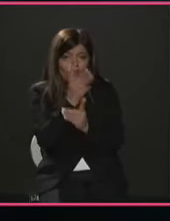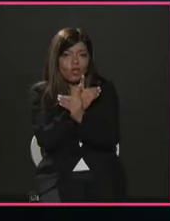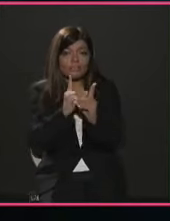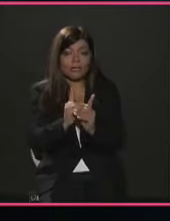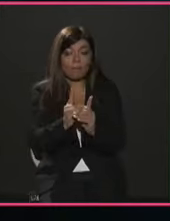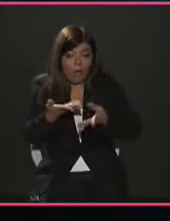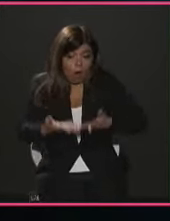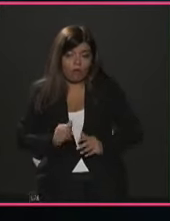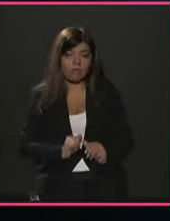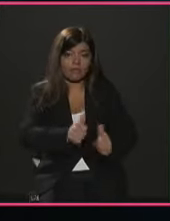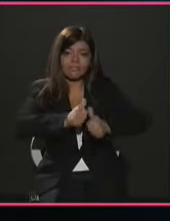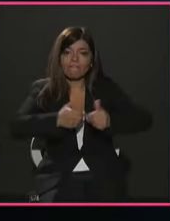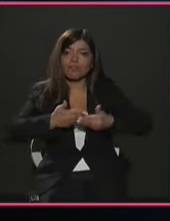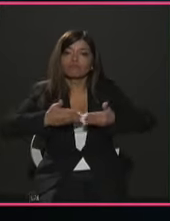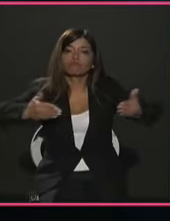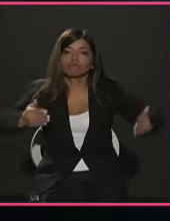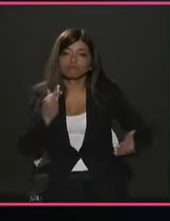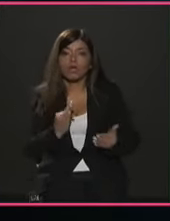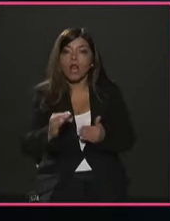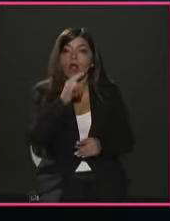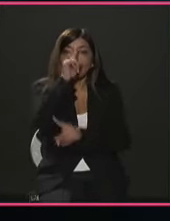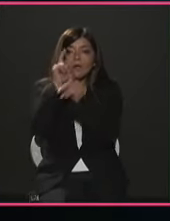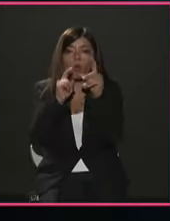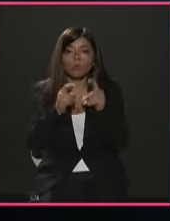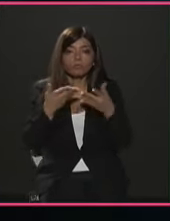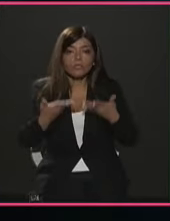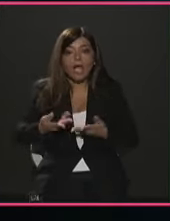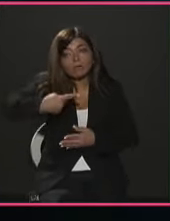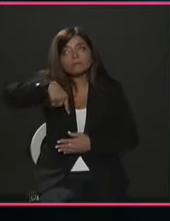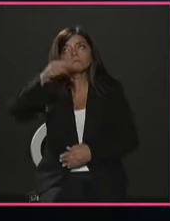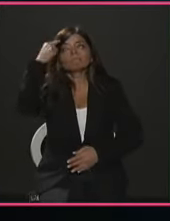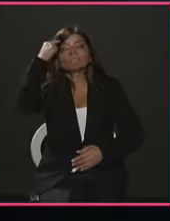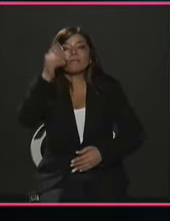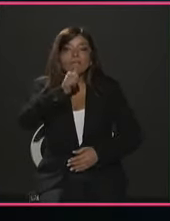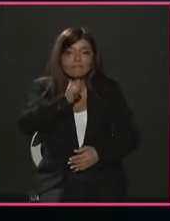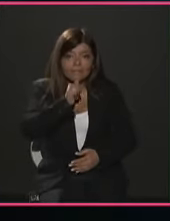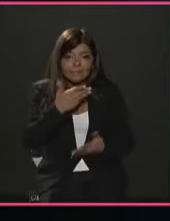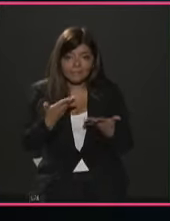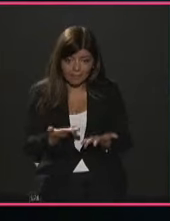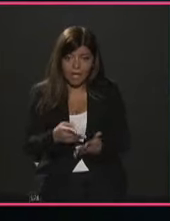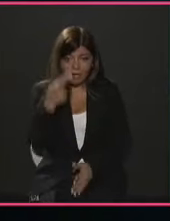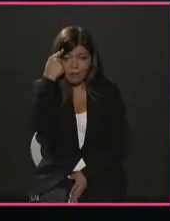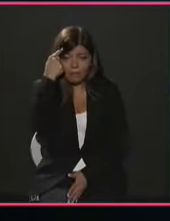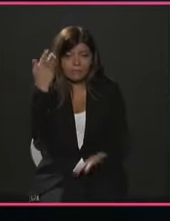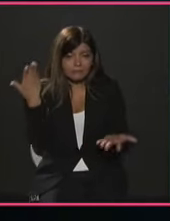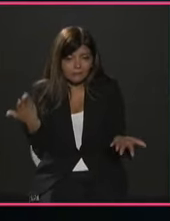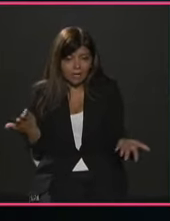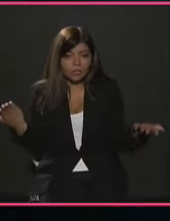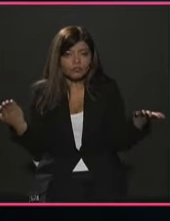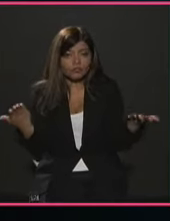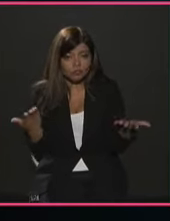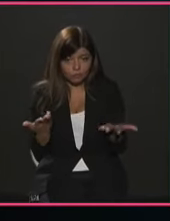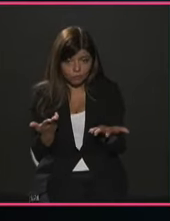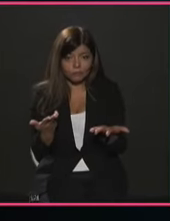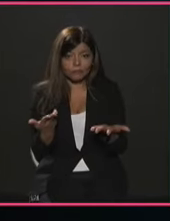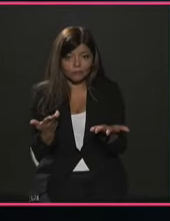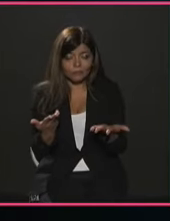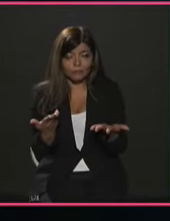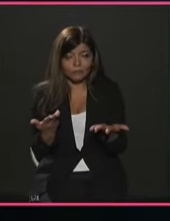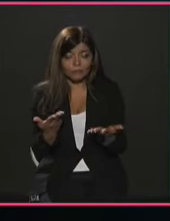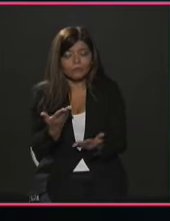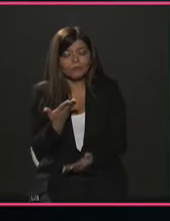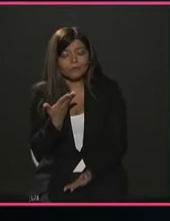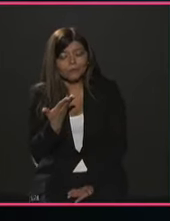desafíos que nos abre el futuro ante las preguntas que aún no nos hemos hecho tenemos que pensar también cómo